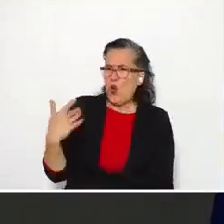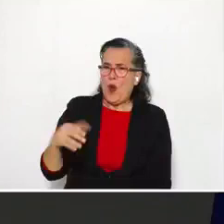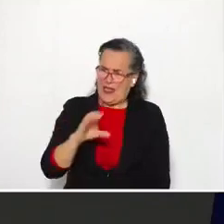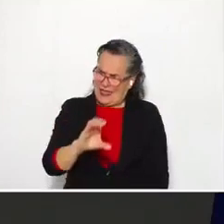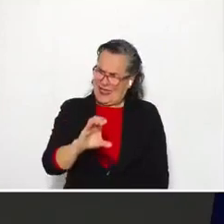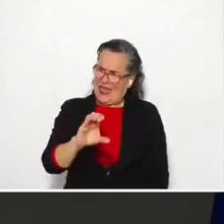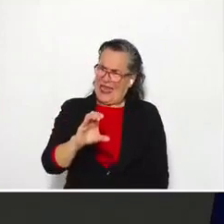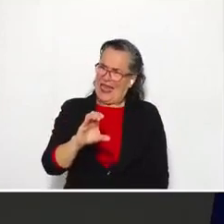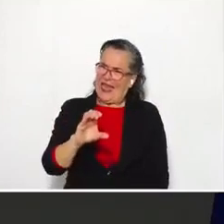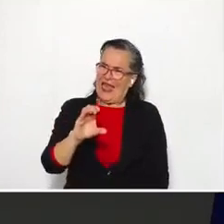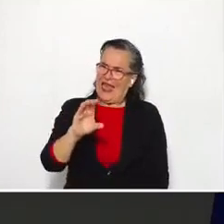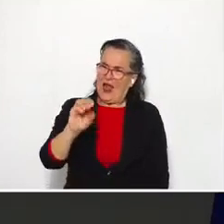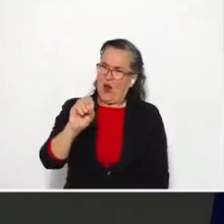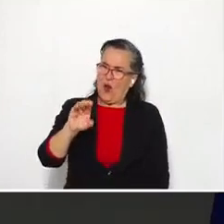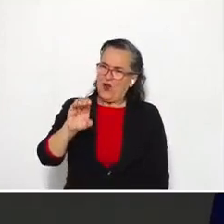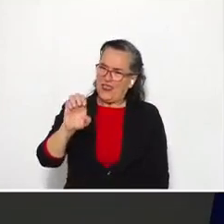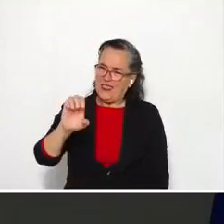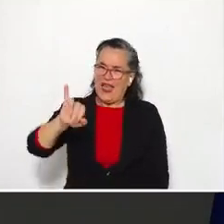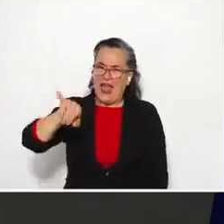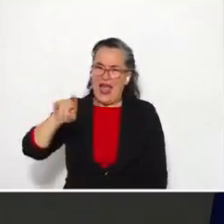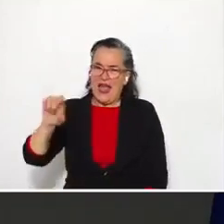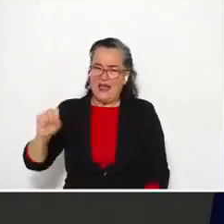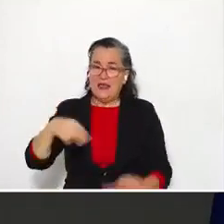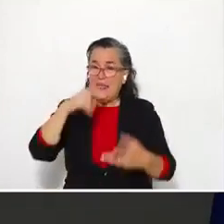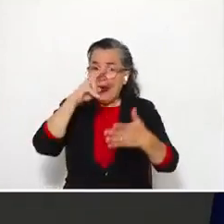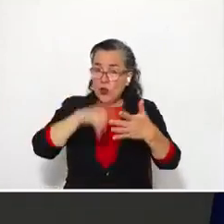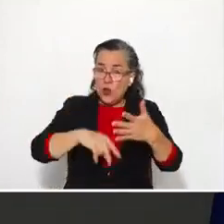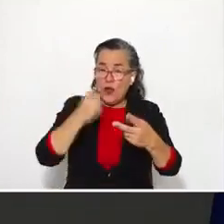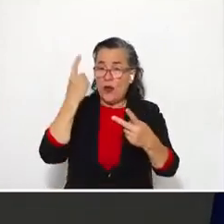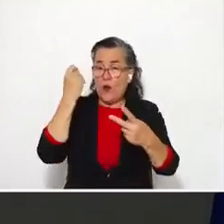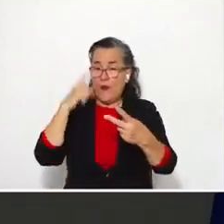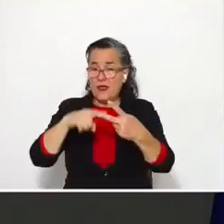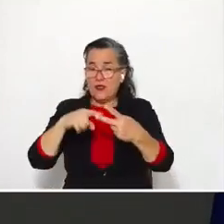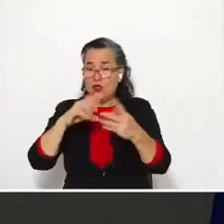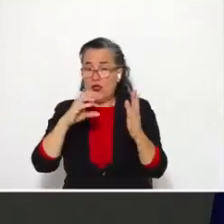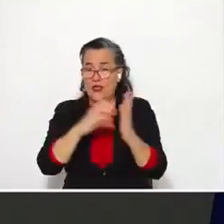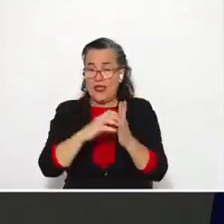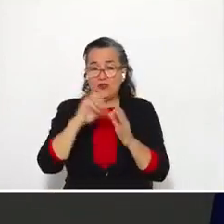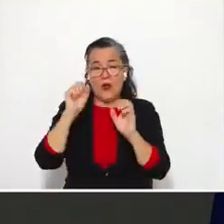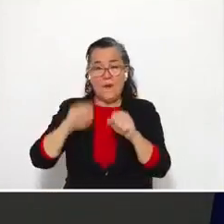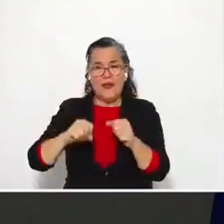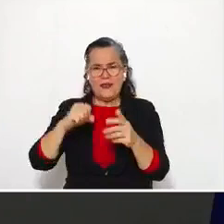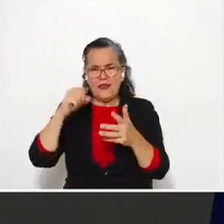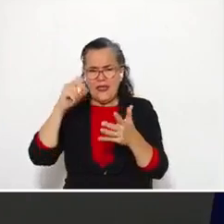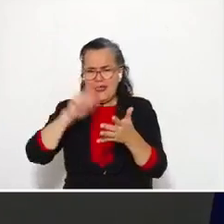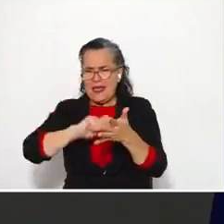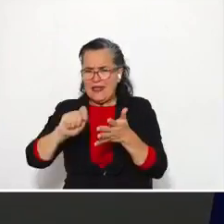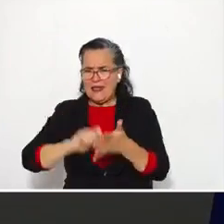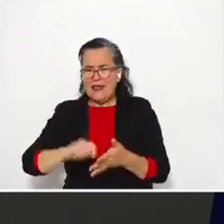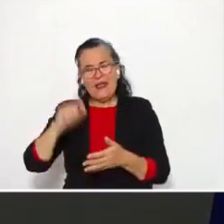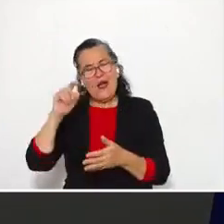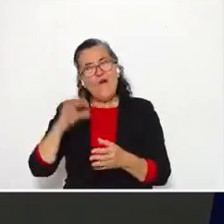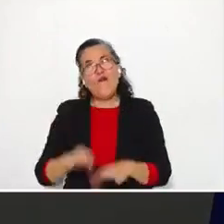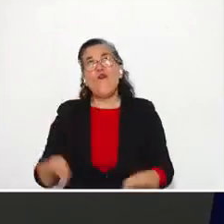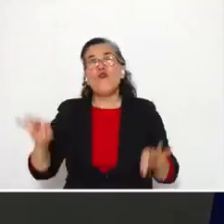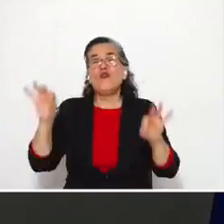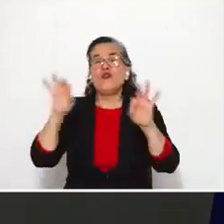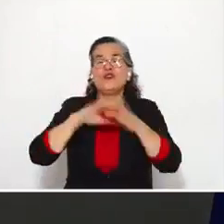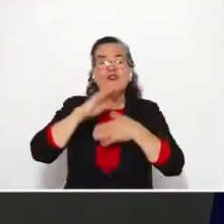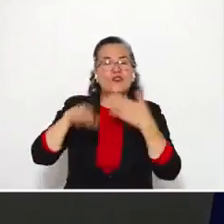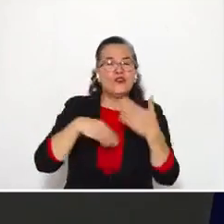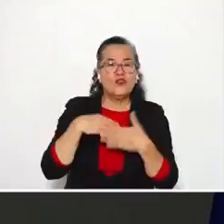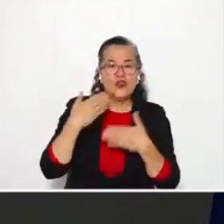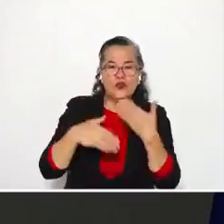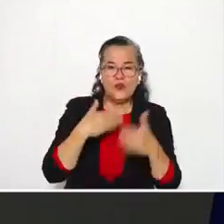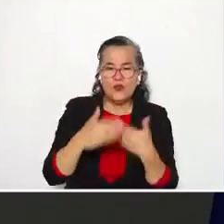La lectura, la comprensión de textos y la capacidad de expresión escrita son fundamentales en todo proceso de